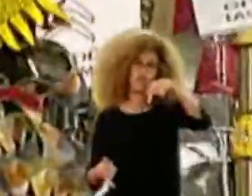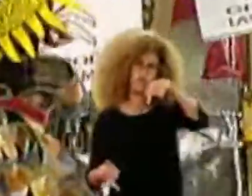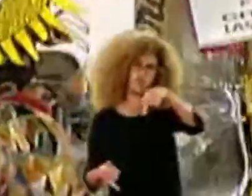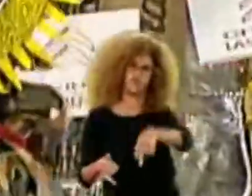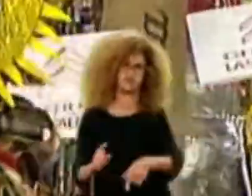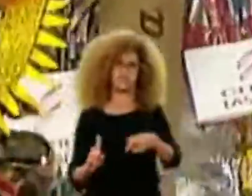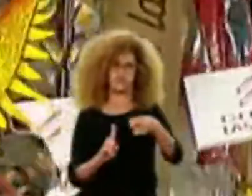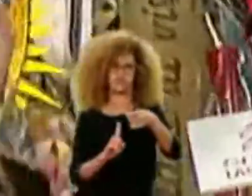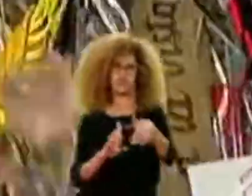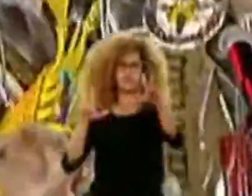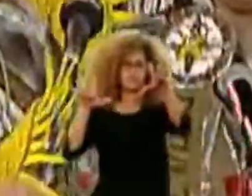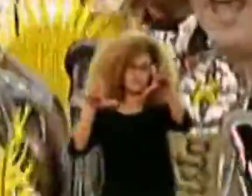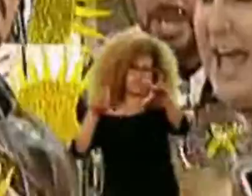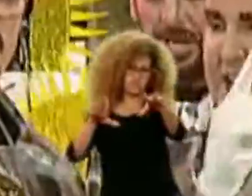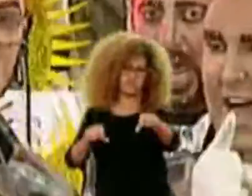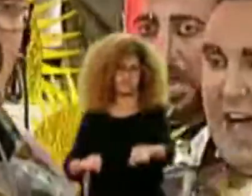para conquistar.